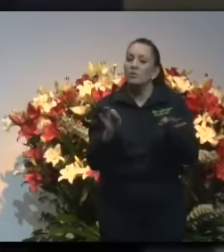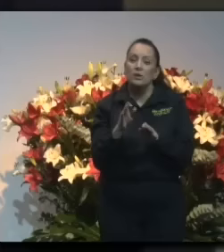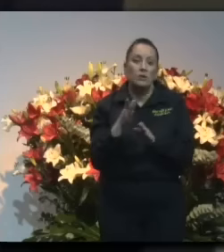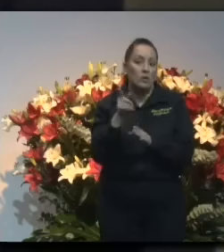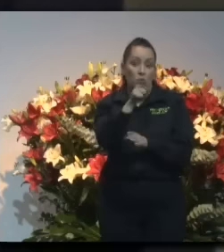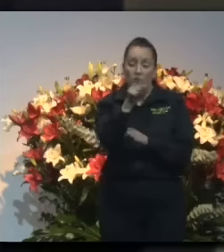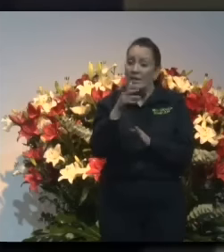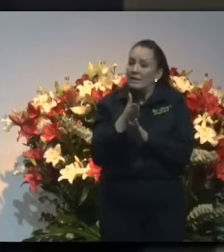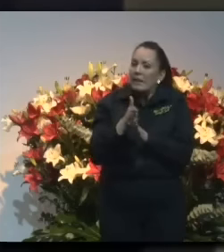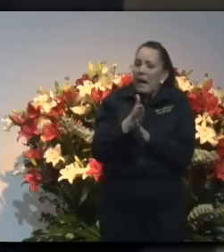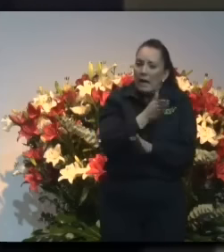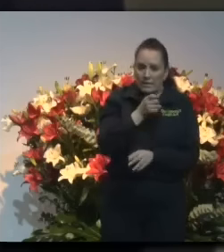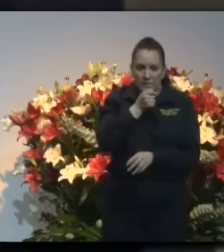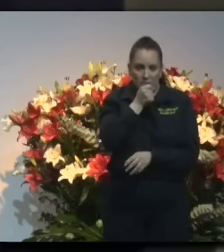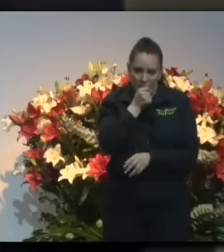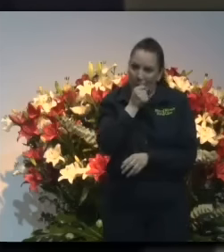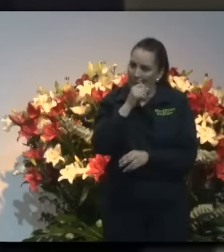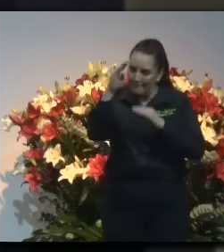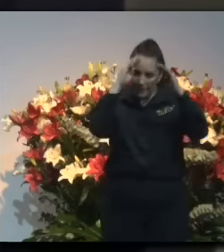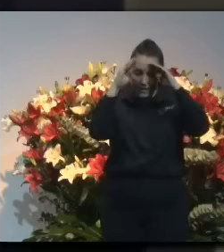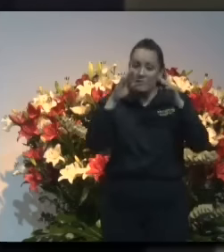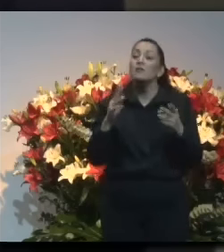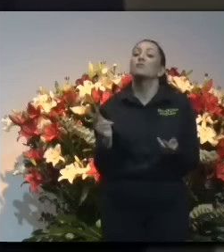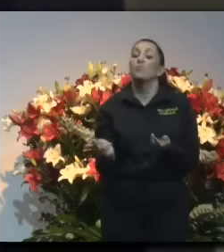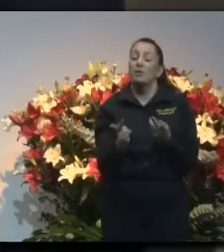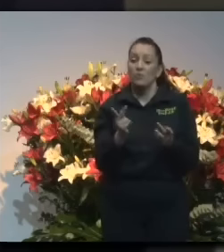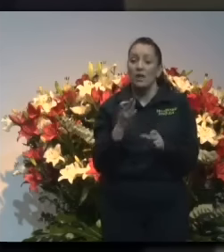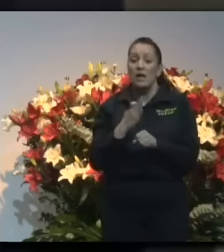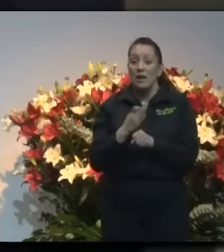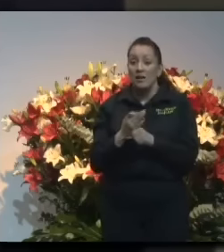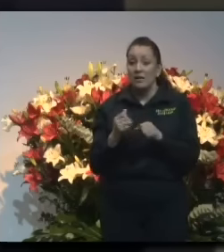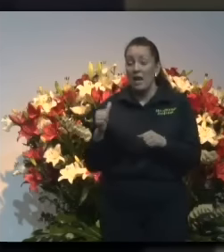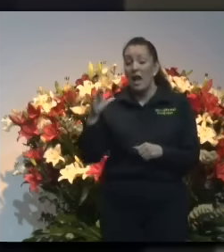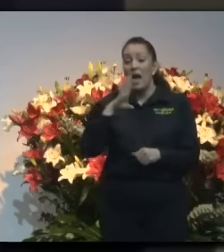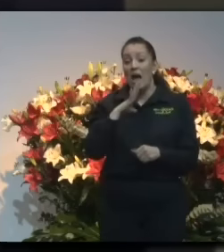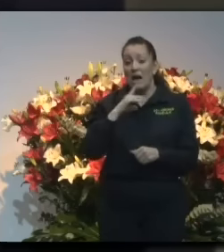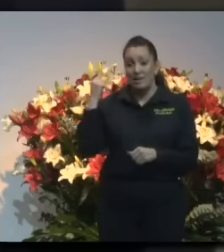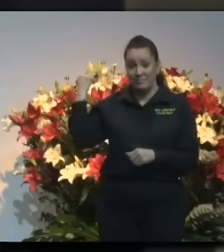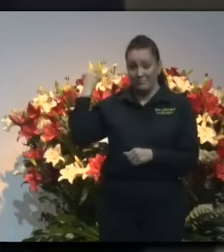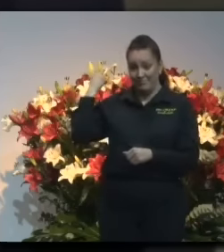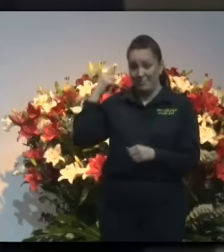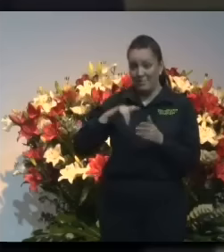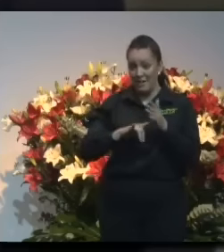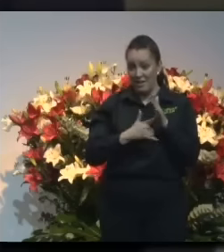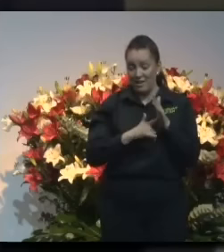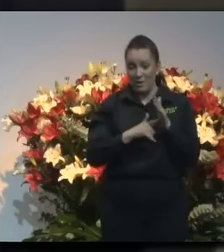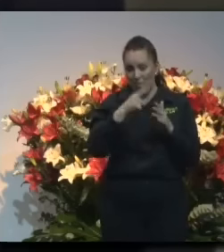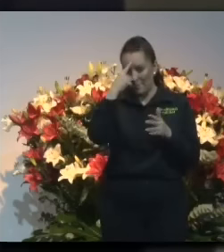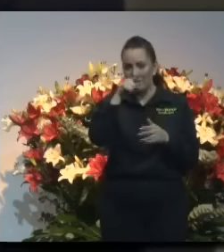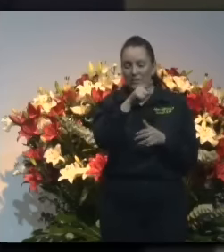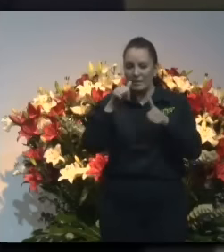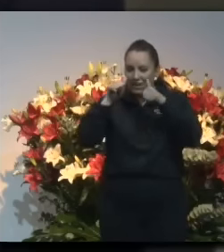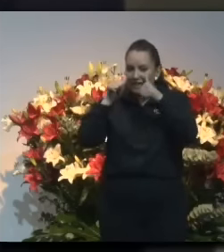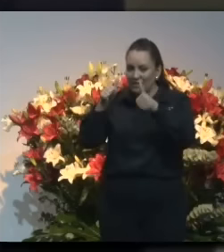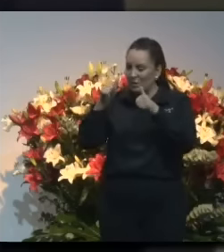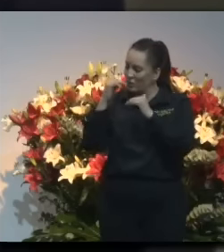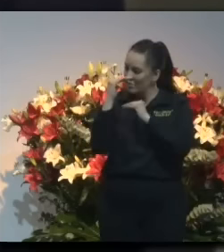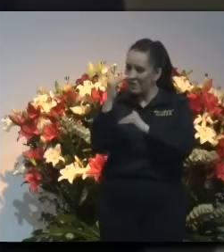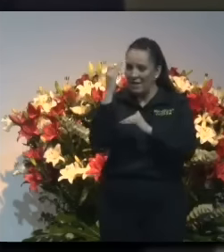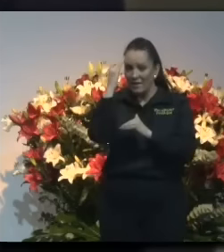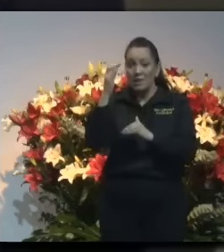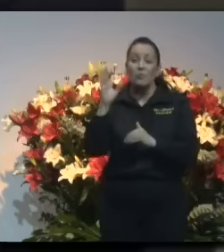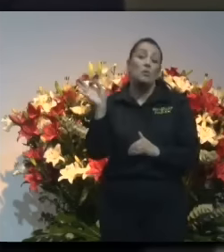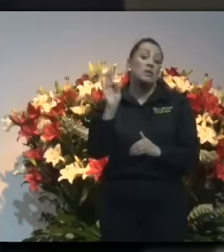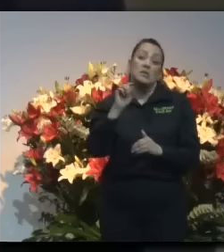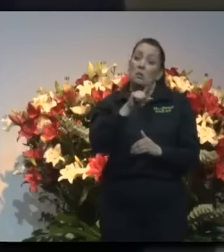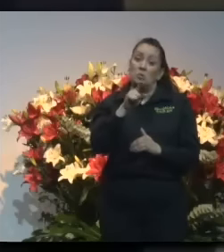antes de tomar su turno. De este lado tenemos un temporizador para que estén atentos a esos 30 segundos y también el equipo de moderación, tendremos que